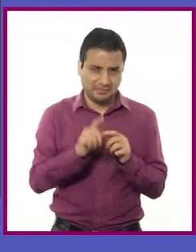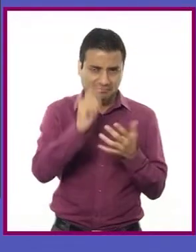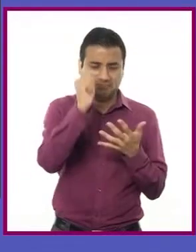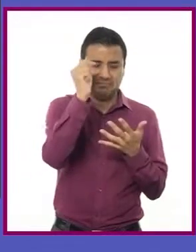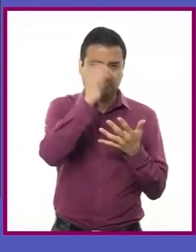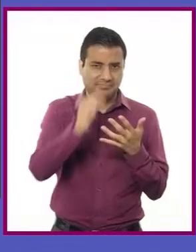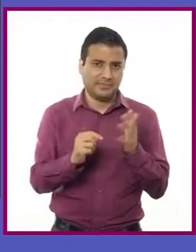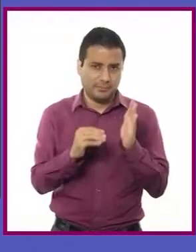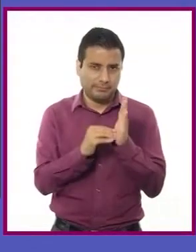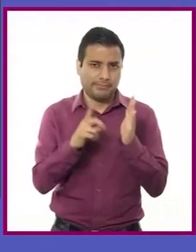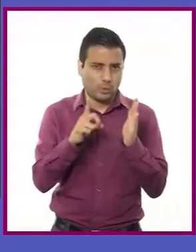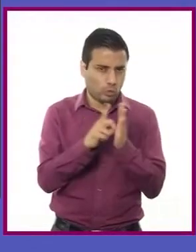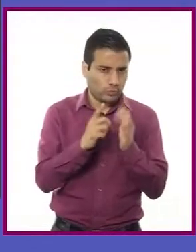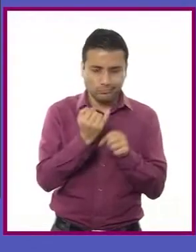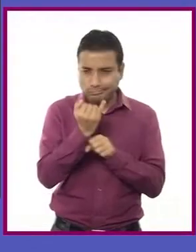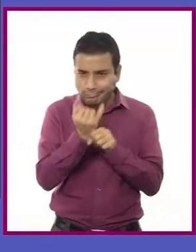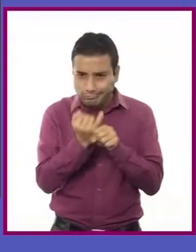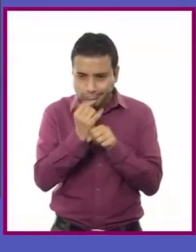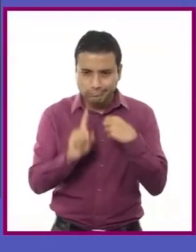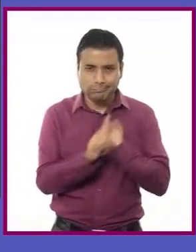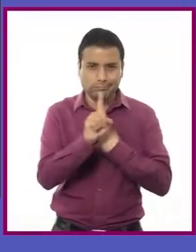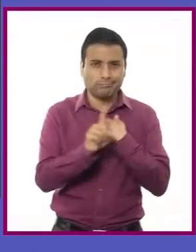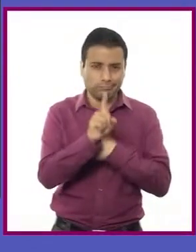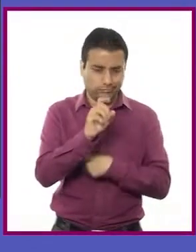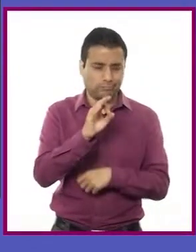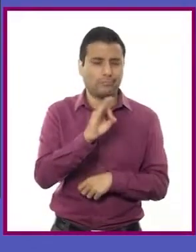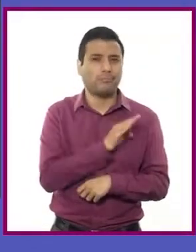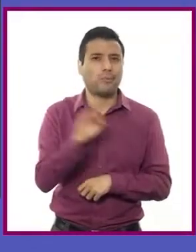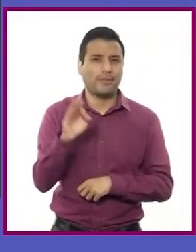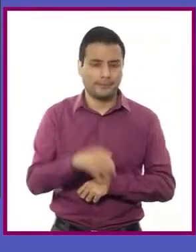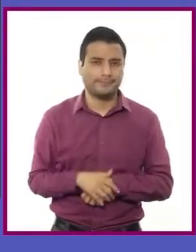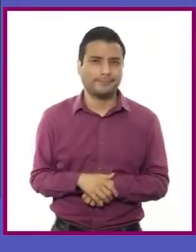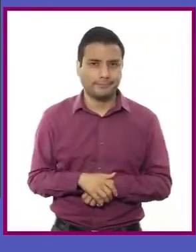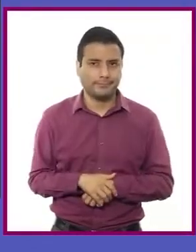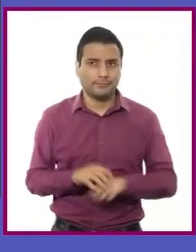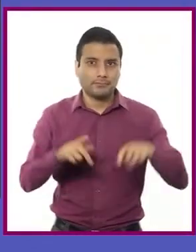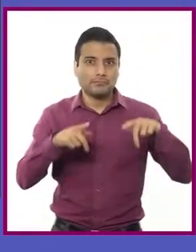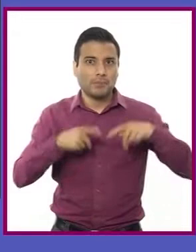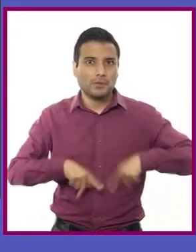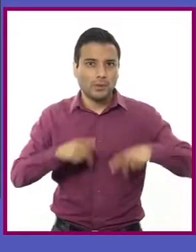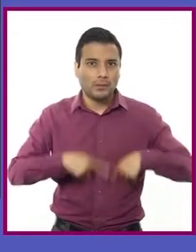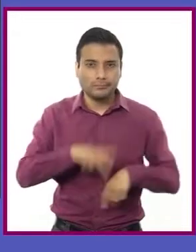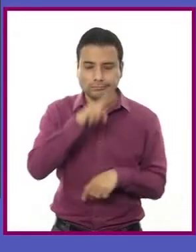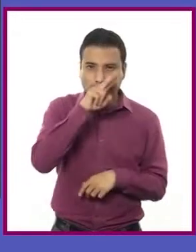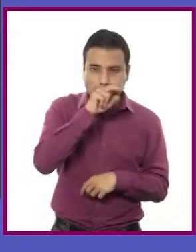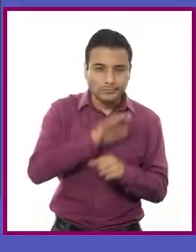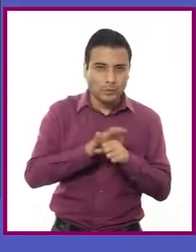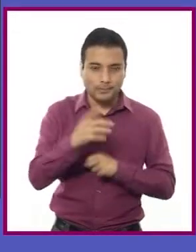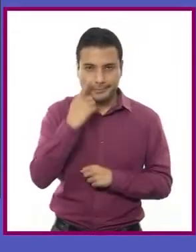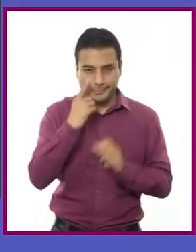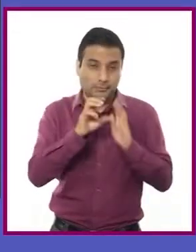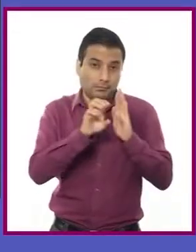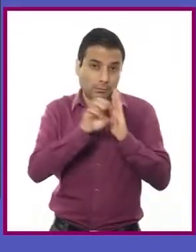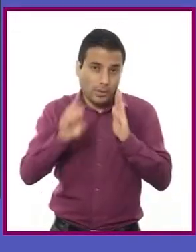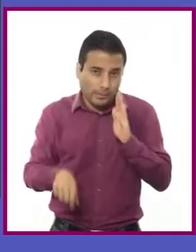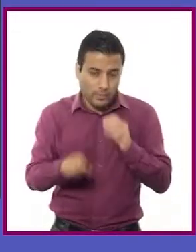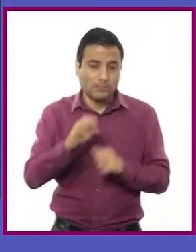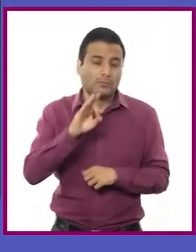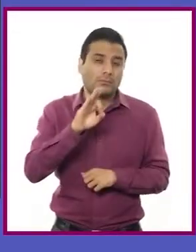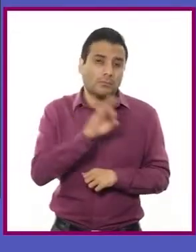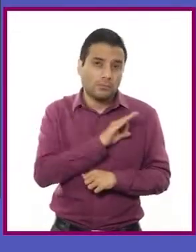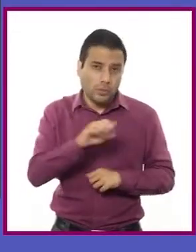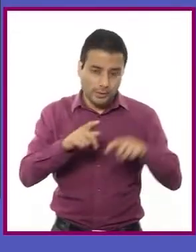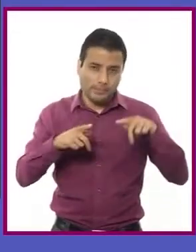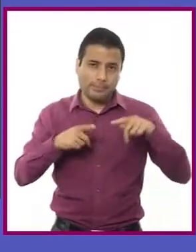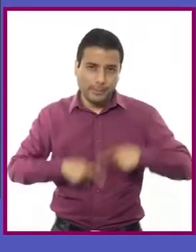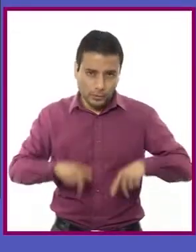qué problemas requieren de una solución más urgente y cuáles preocupan más a la gente. Se puede realizar un sondeo